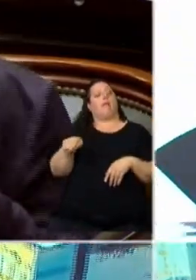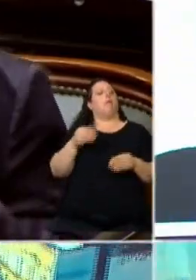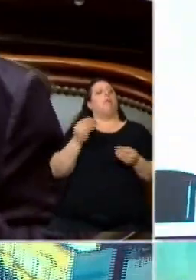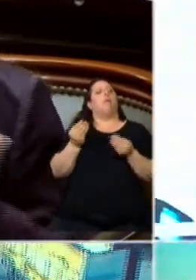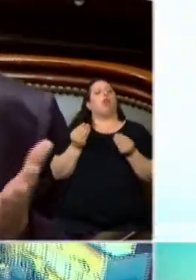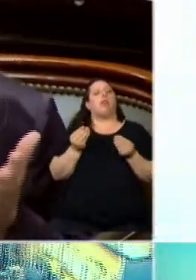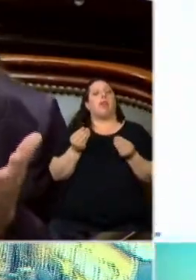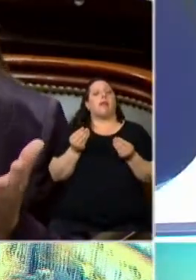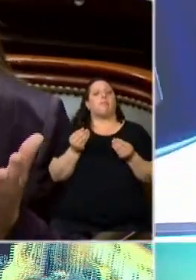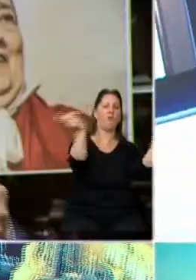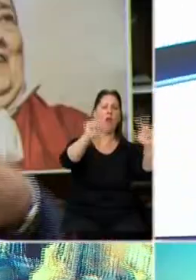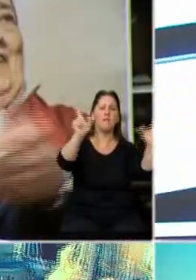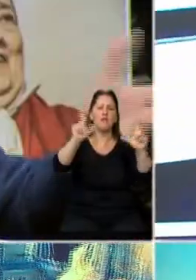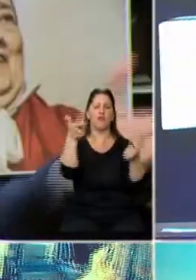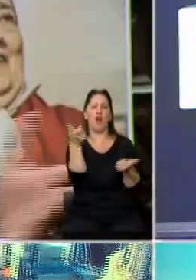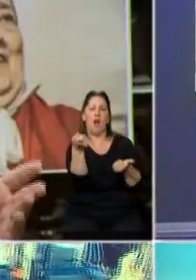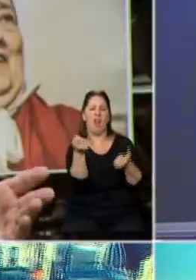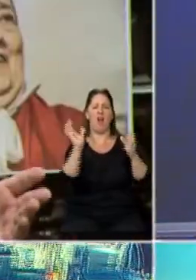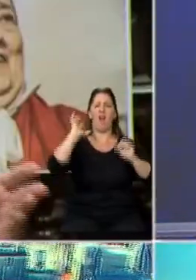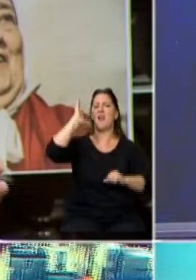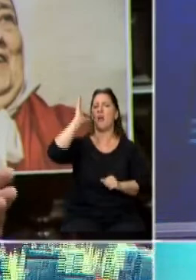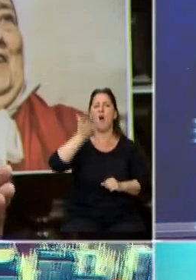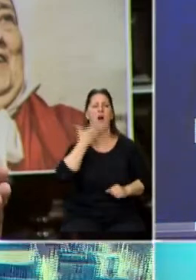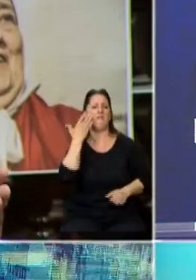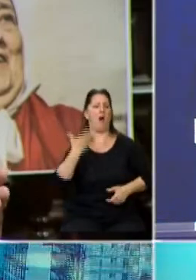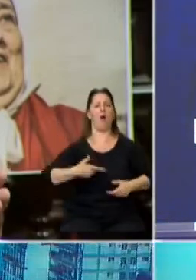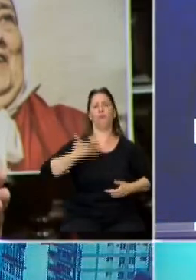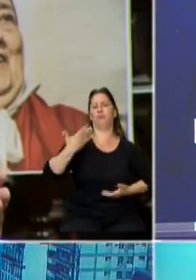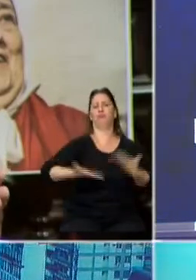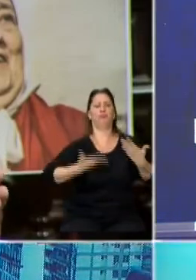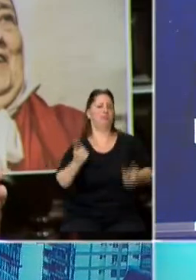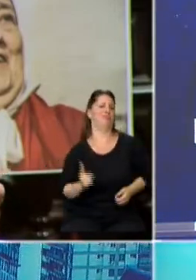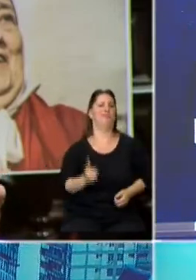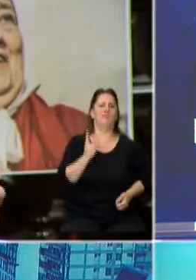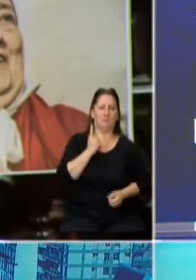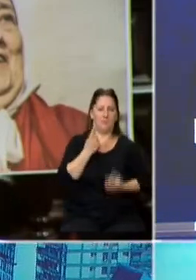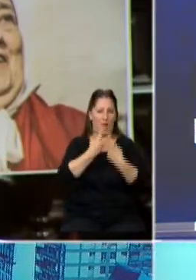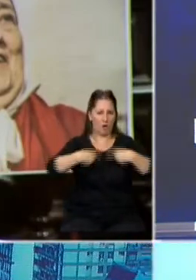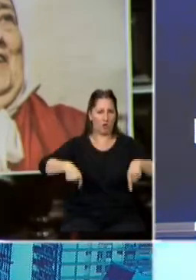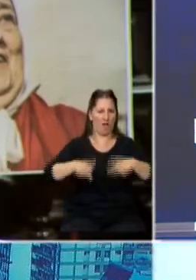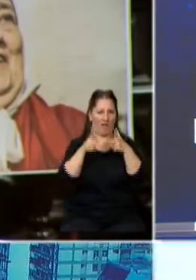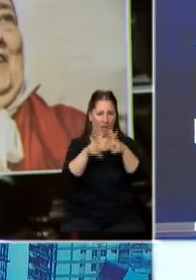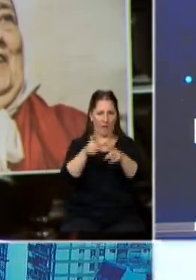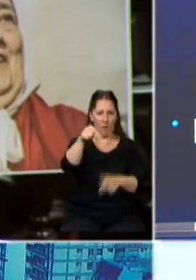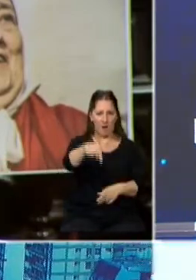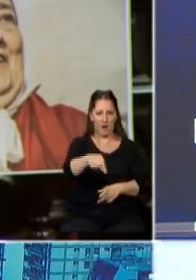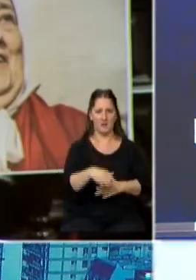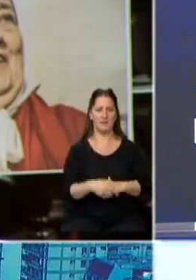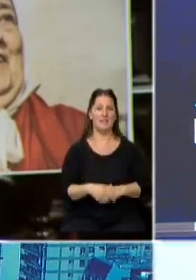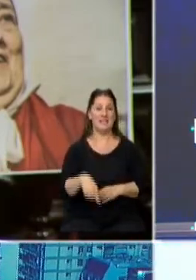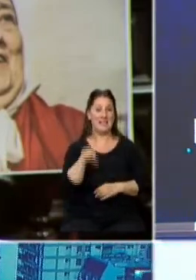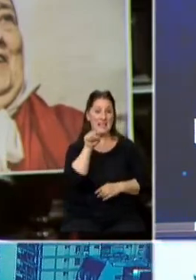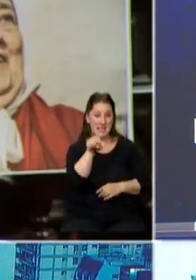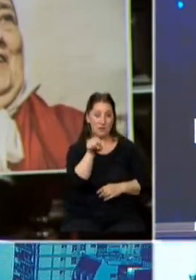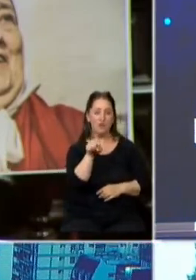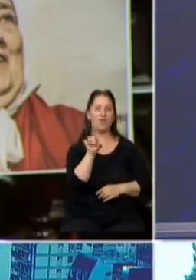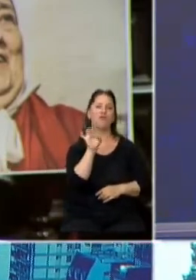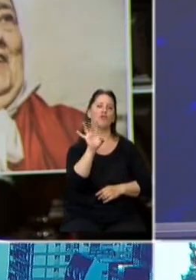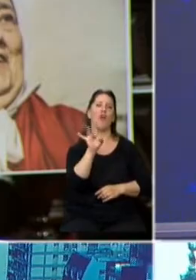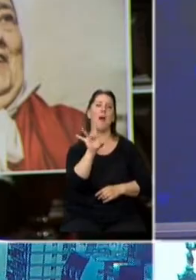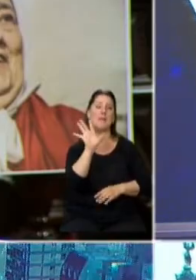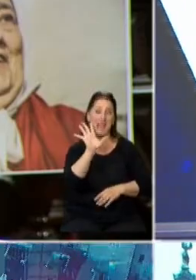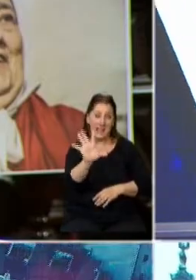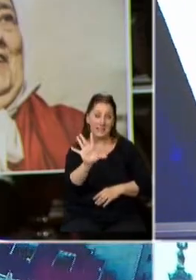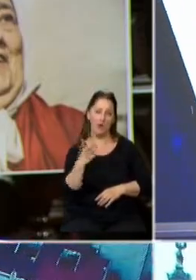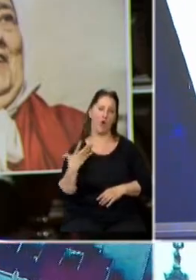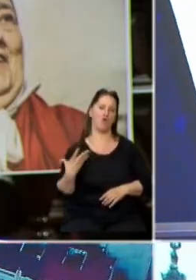de diciembre se intentó ratificar a las autoridades de la Cámara, ahí Juntos por el Cambio no acompañaron con el